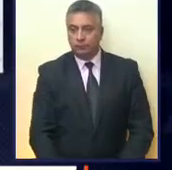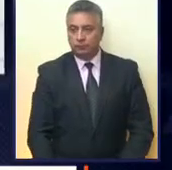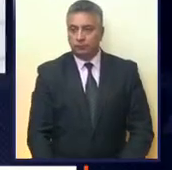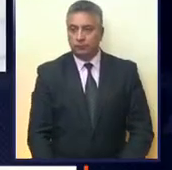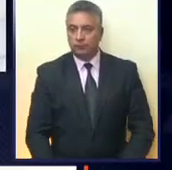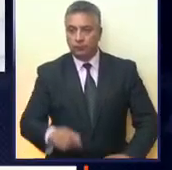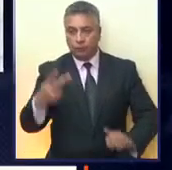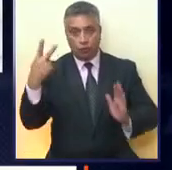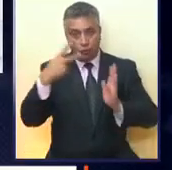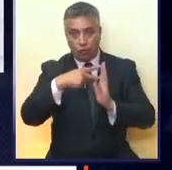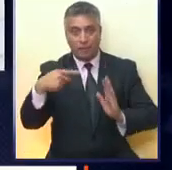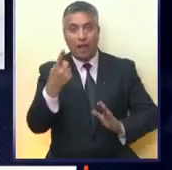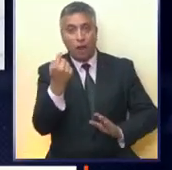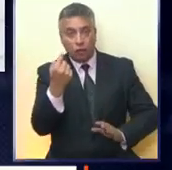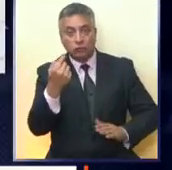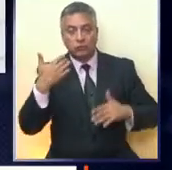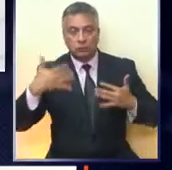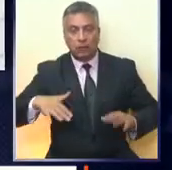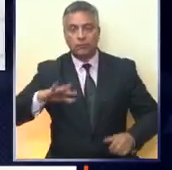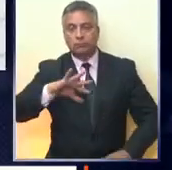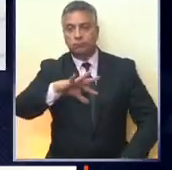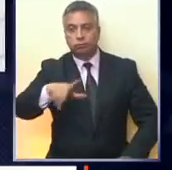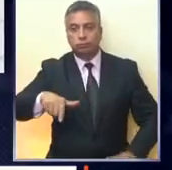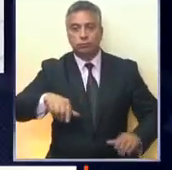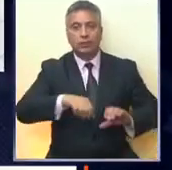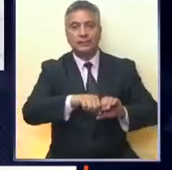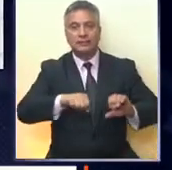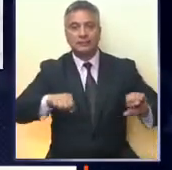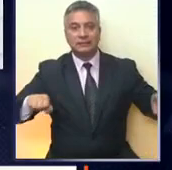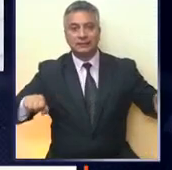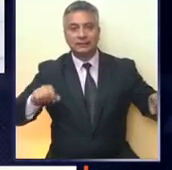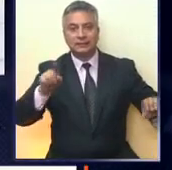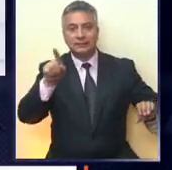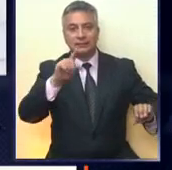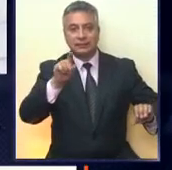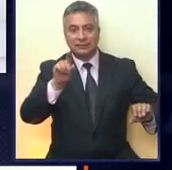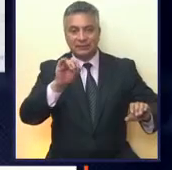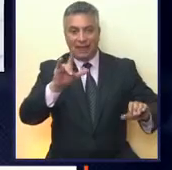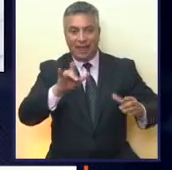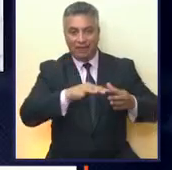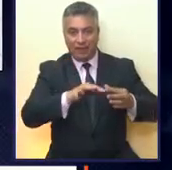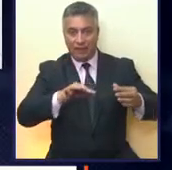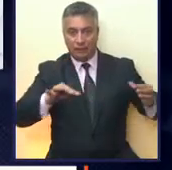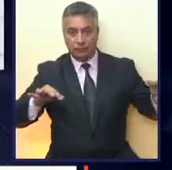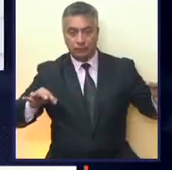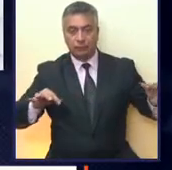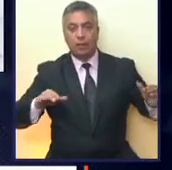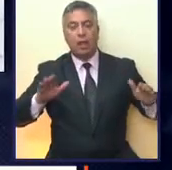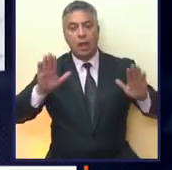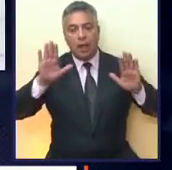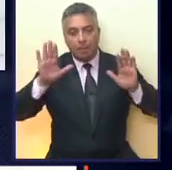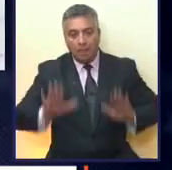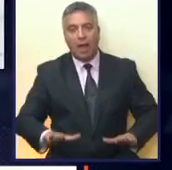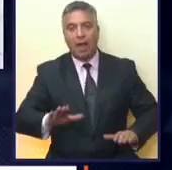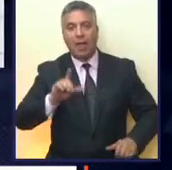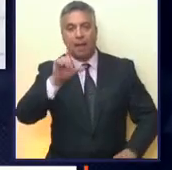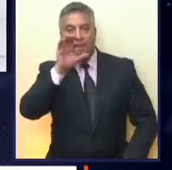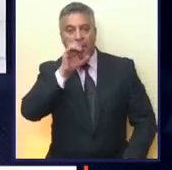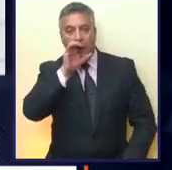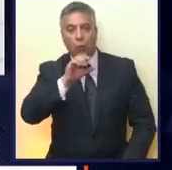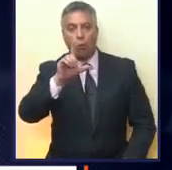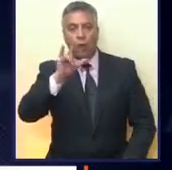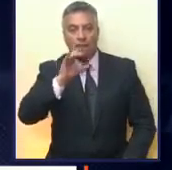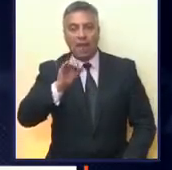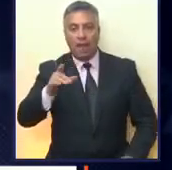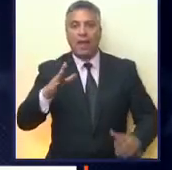En el 2011 se detectó el robo del sable de la rendición de Lima, de la Guerra del Pacífico, desde el interior del regimiento Buin